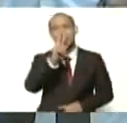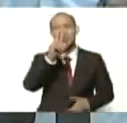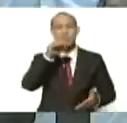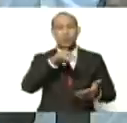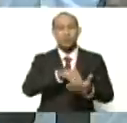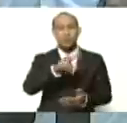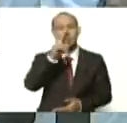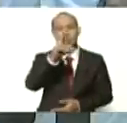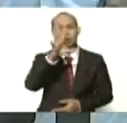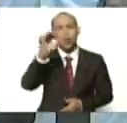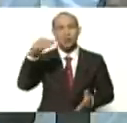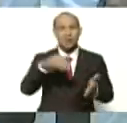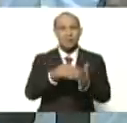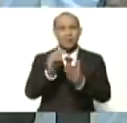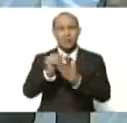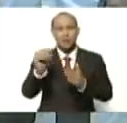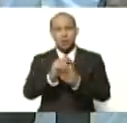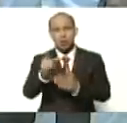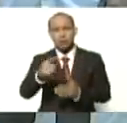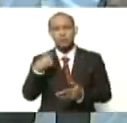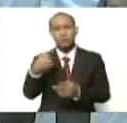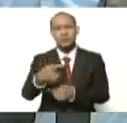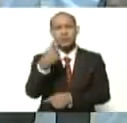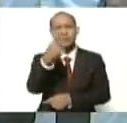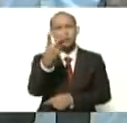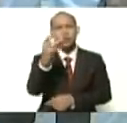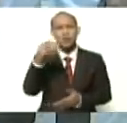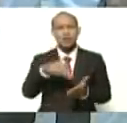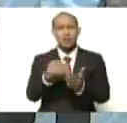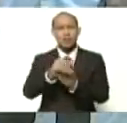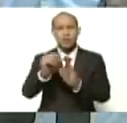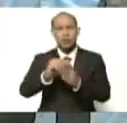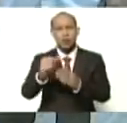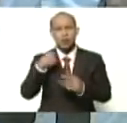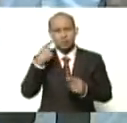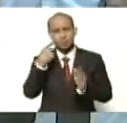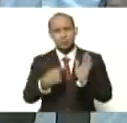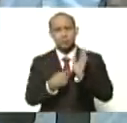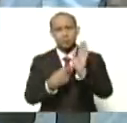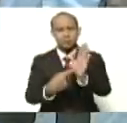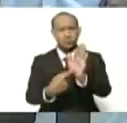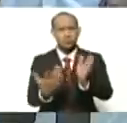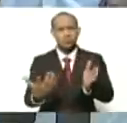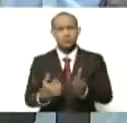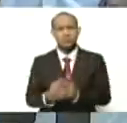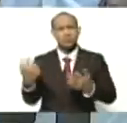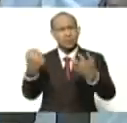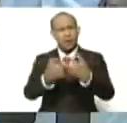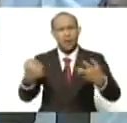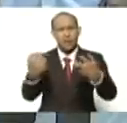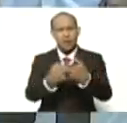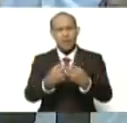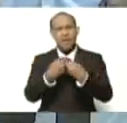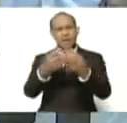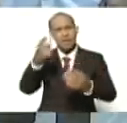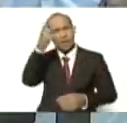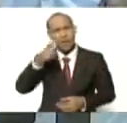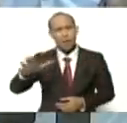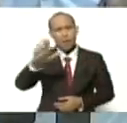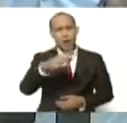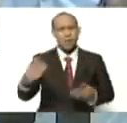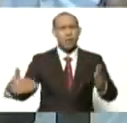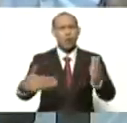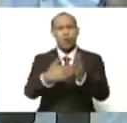acá es aproximadamente 130 mil dólares lo resaltó porque s la batalla que está dando la batalla que está dando el pueblo contra el bloqueo